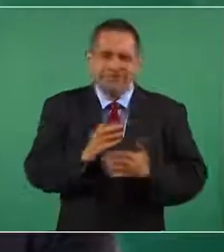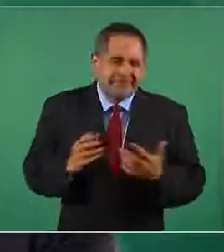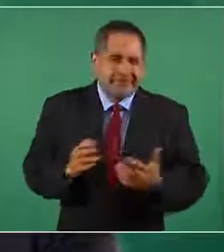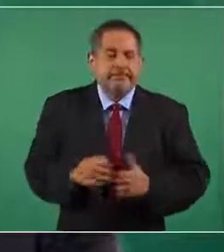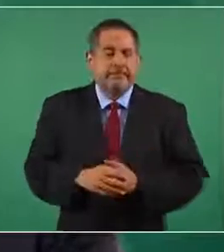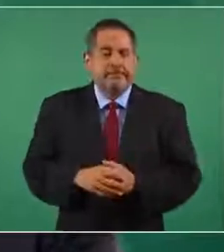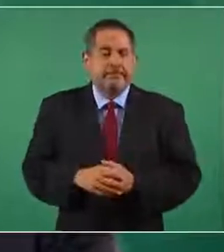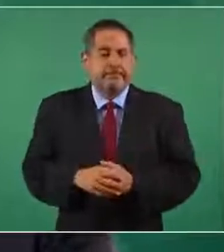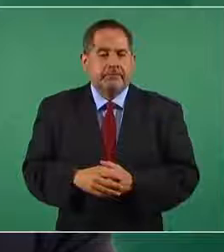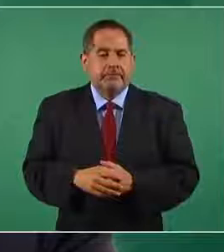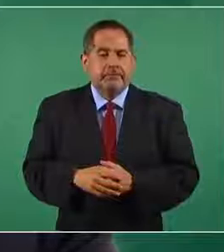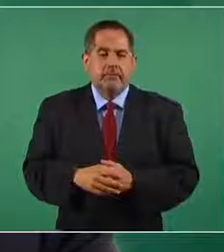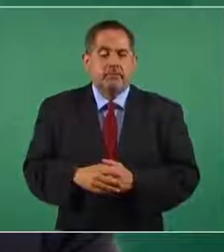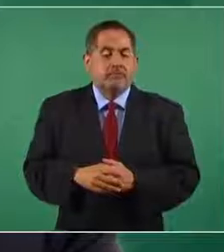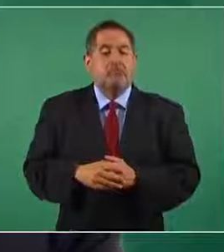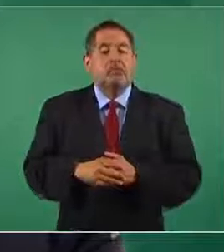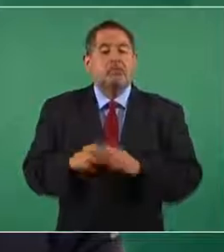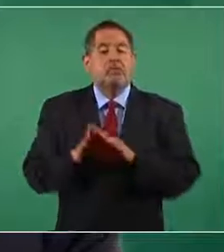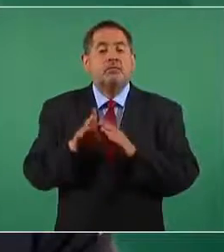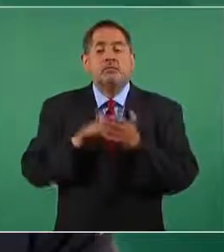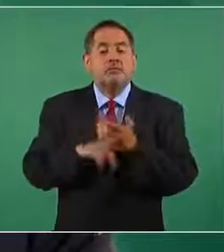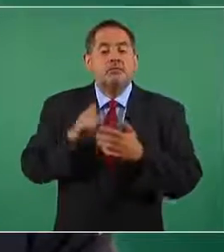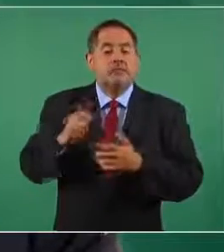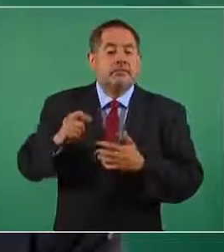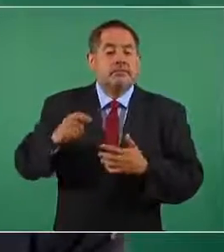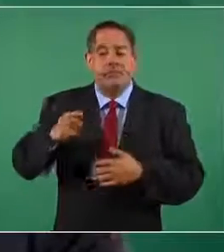Además, con el apoyo de